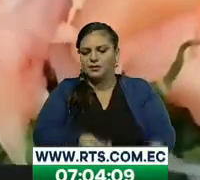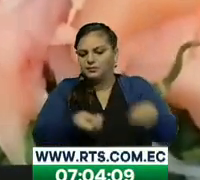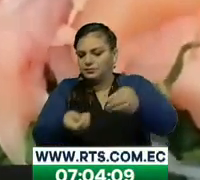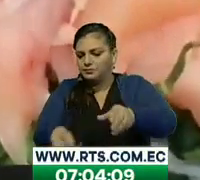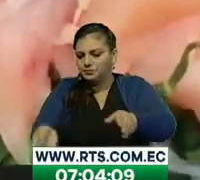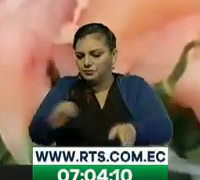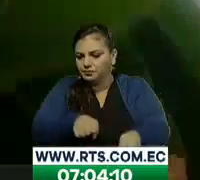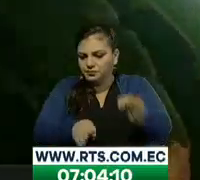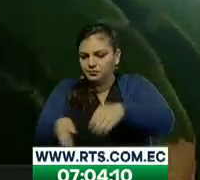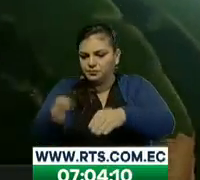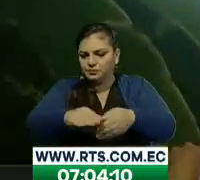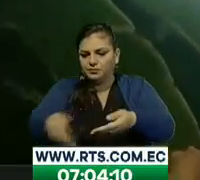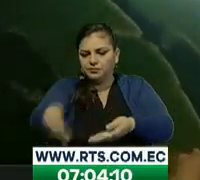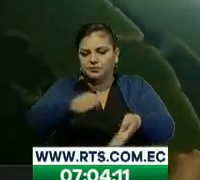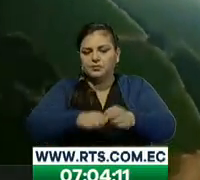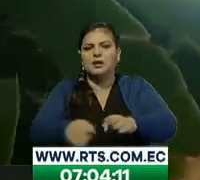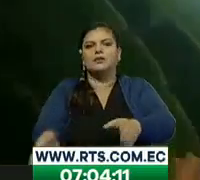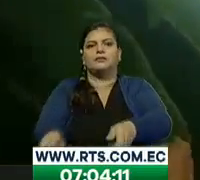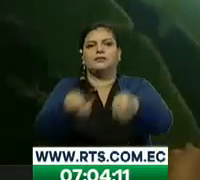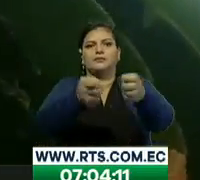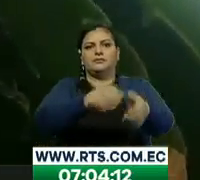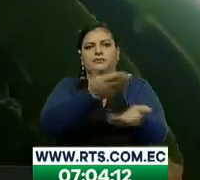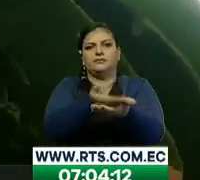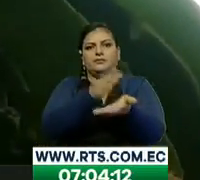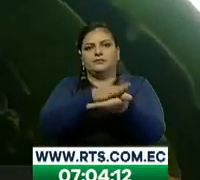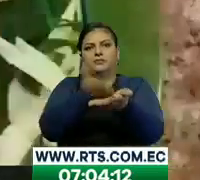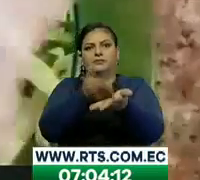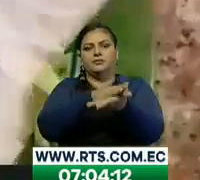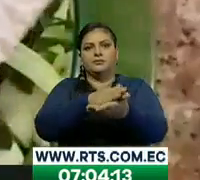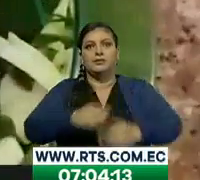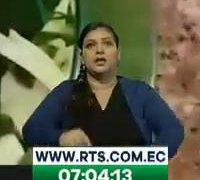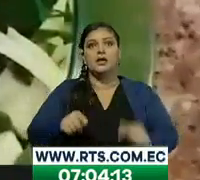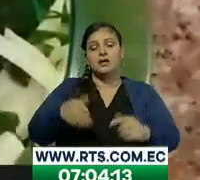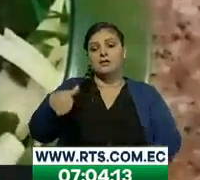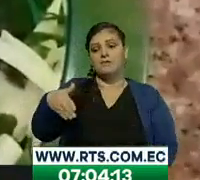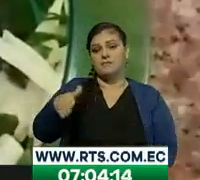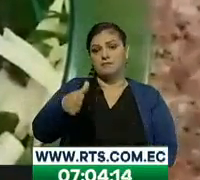cocinado se utilizaban los pescados de agua dulce